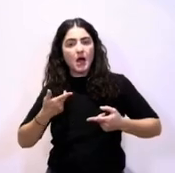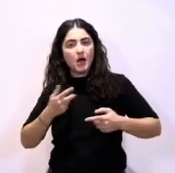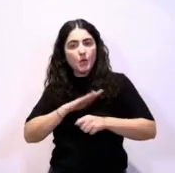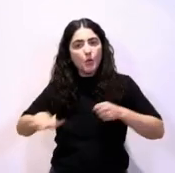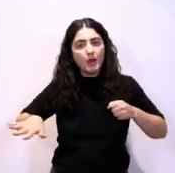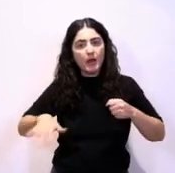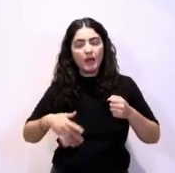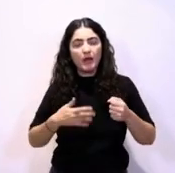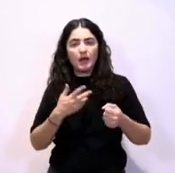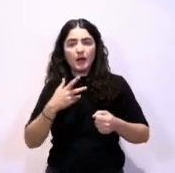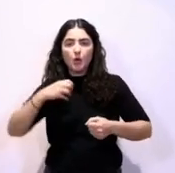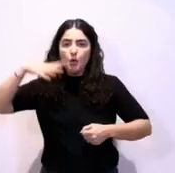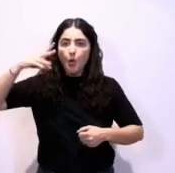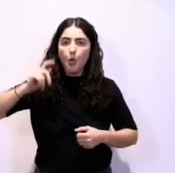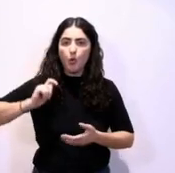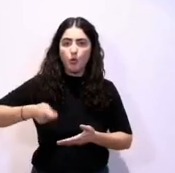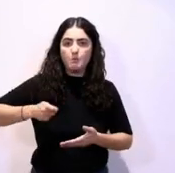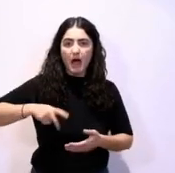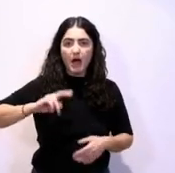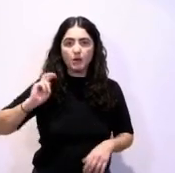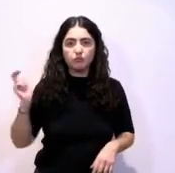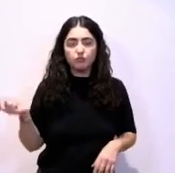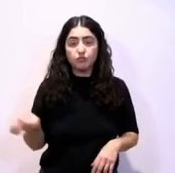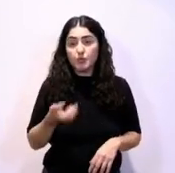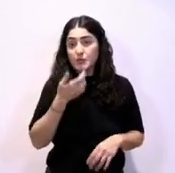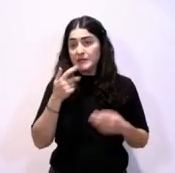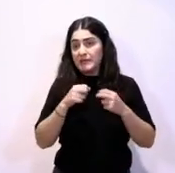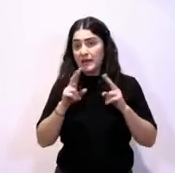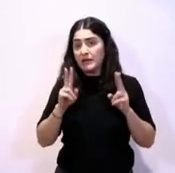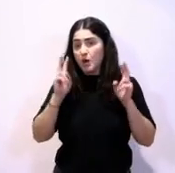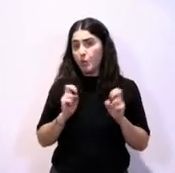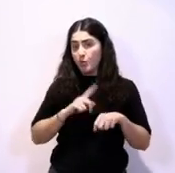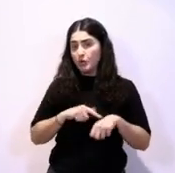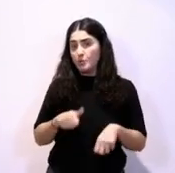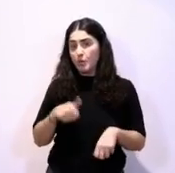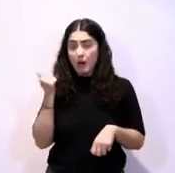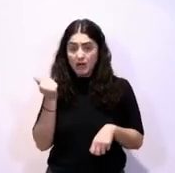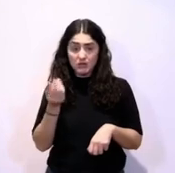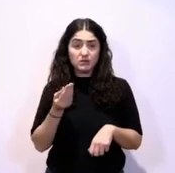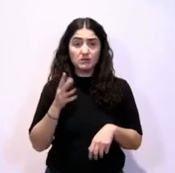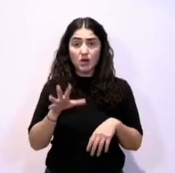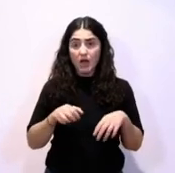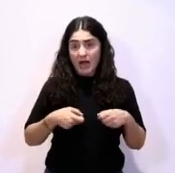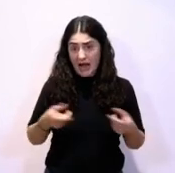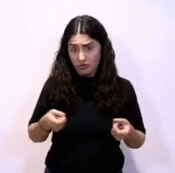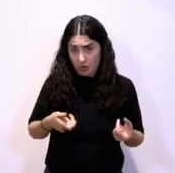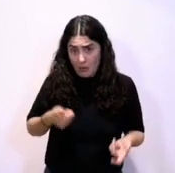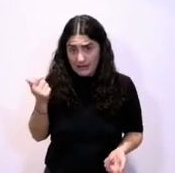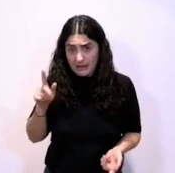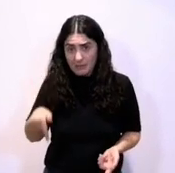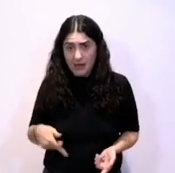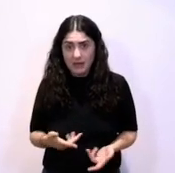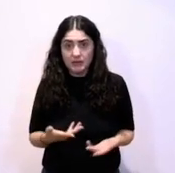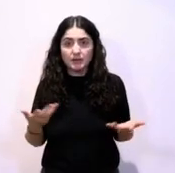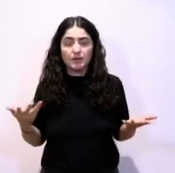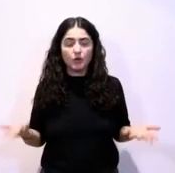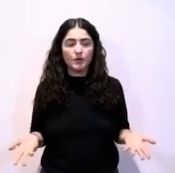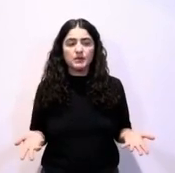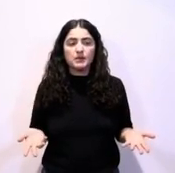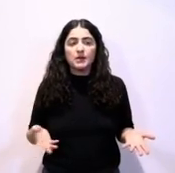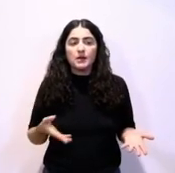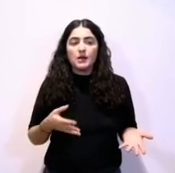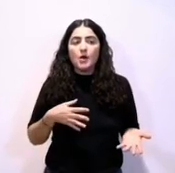más, están más tiempo en casa, igual consumen menos, no lo sé, pero desde luego al menos lo mismo, y que podían hacerlo